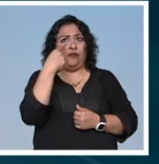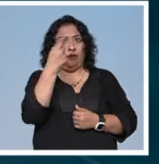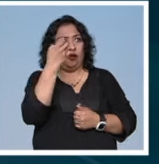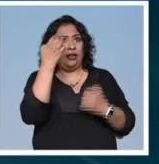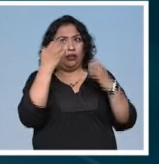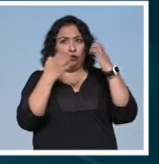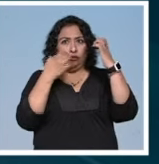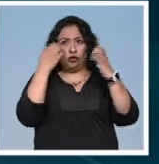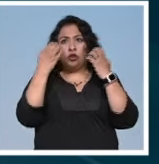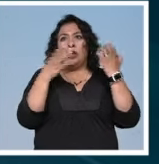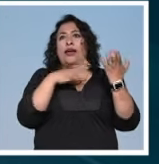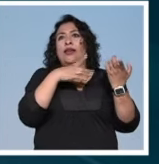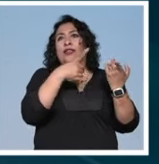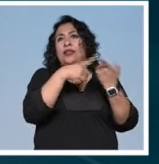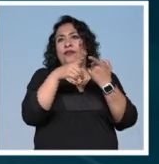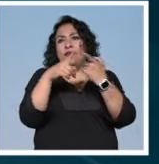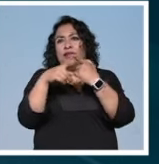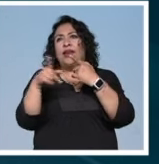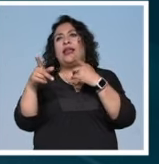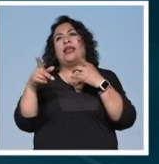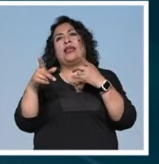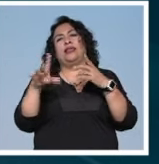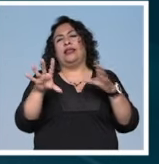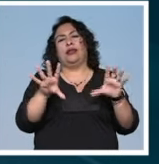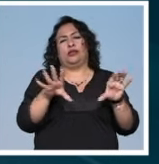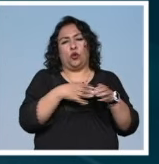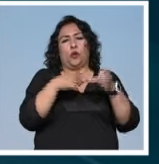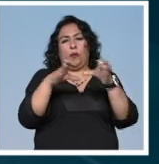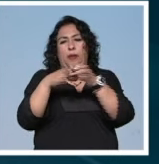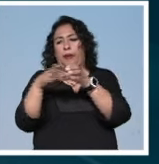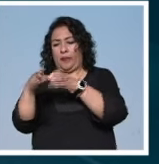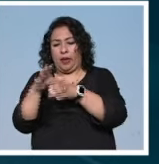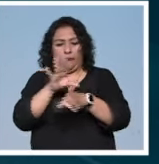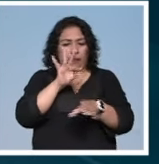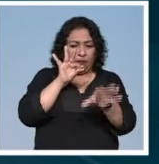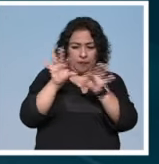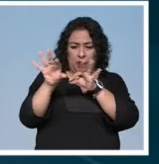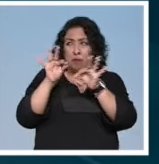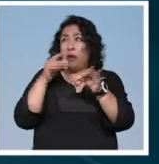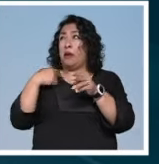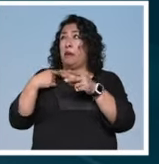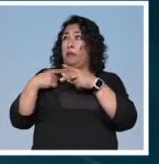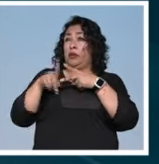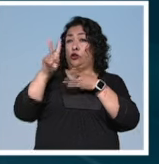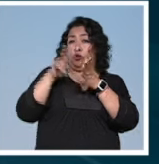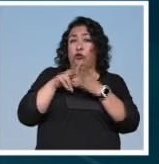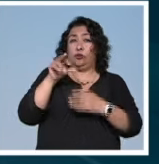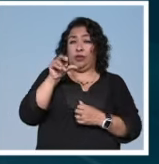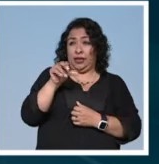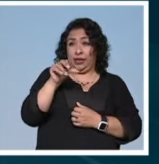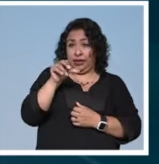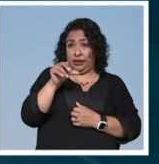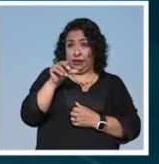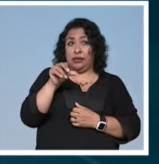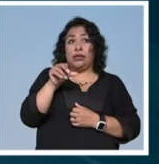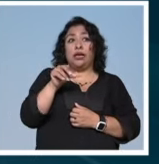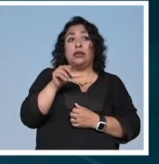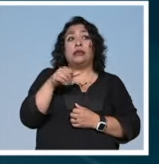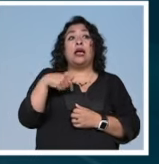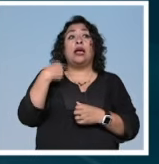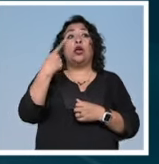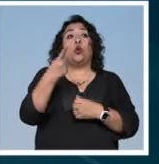son varias piezas de varias series que se empezaron a crear desde el 2016 hasta el año